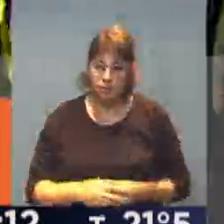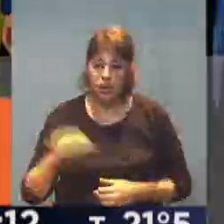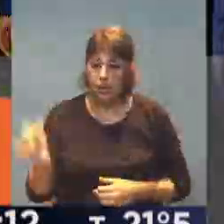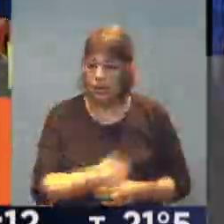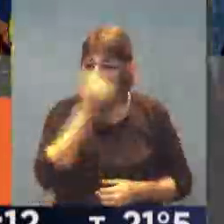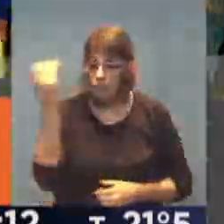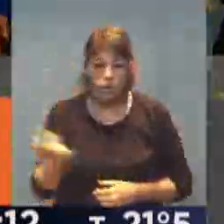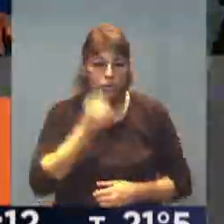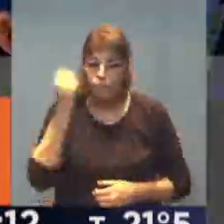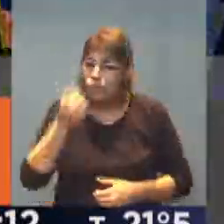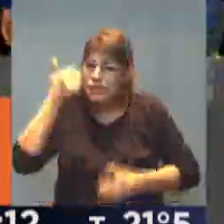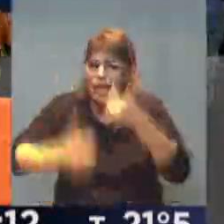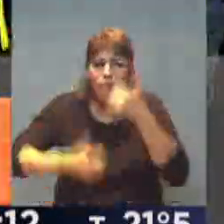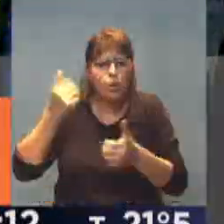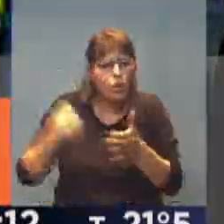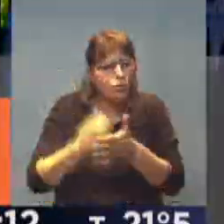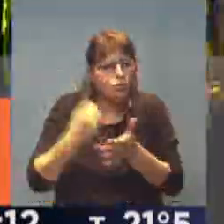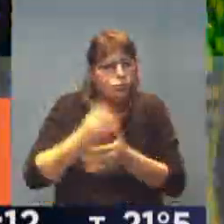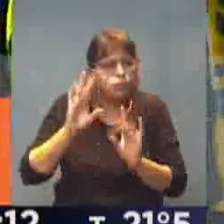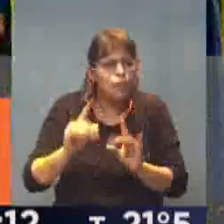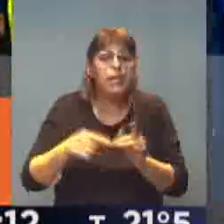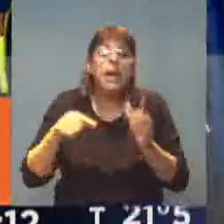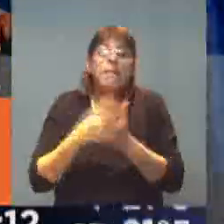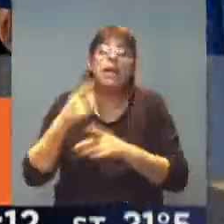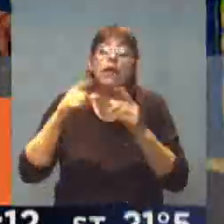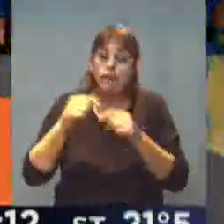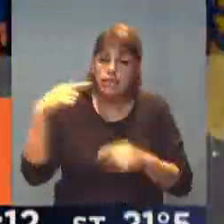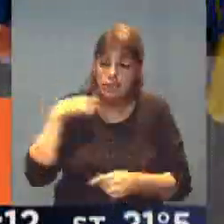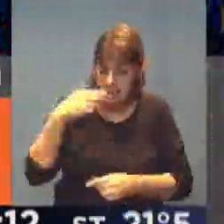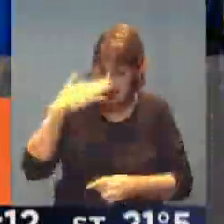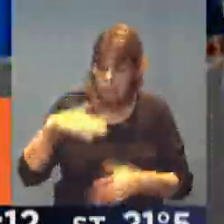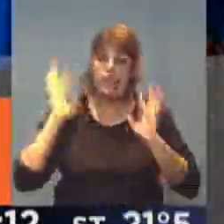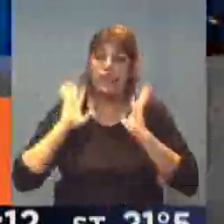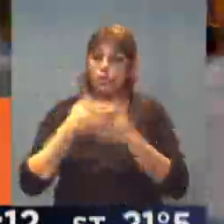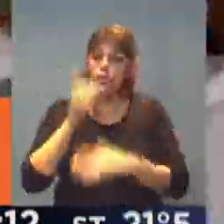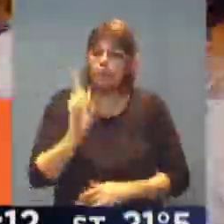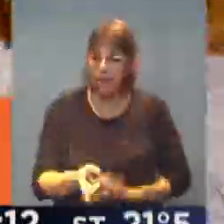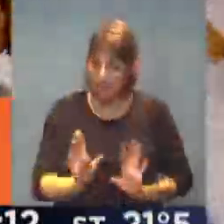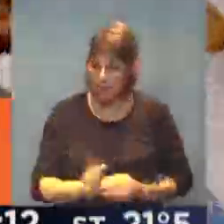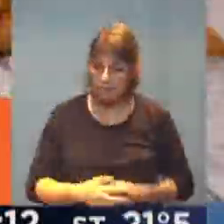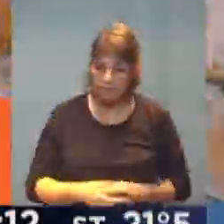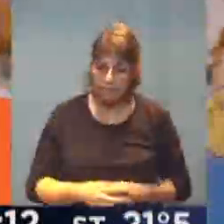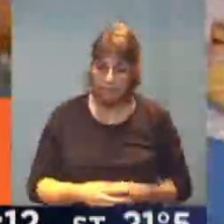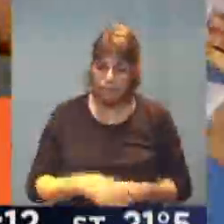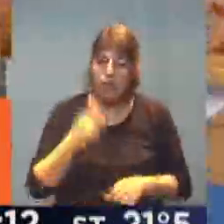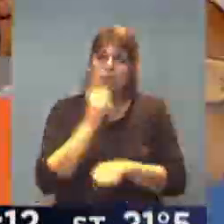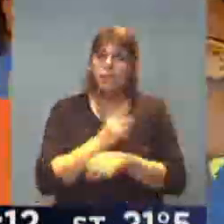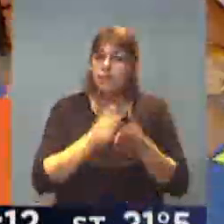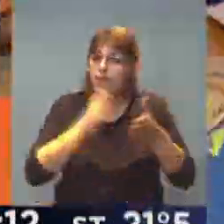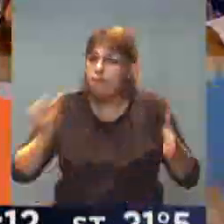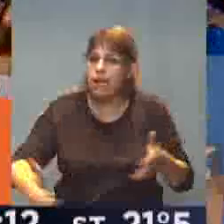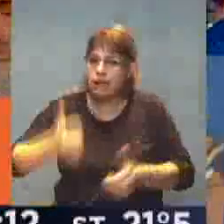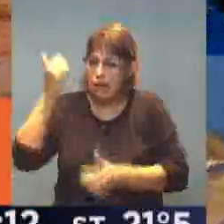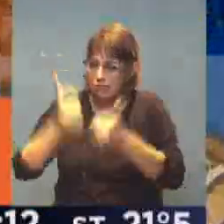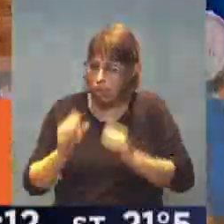campeón. Durísimo torneo. Pero desde la fecha 13, después que Estudiantes dominara la primera parte del